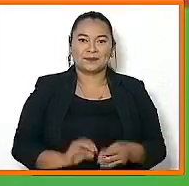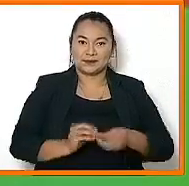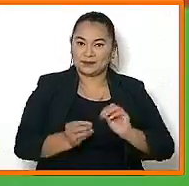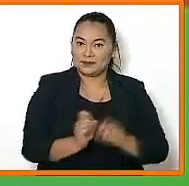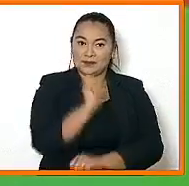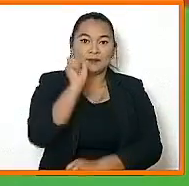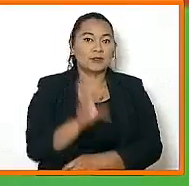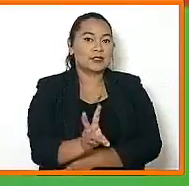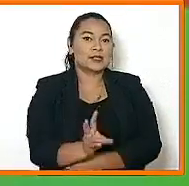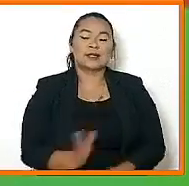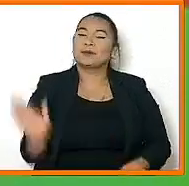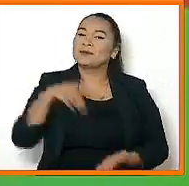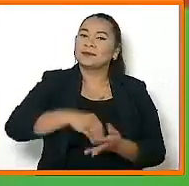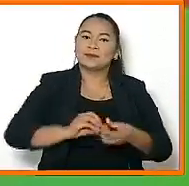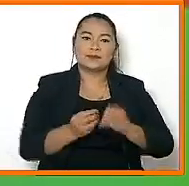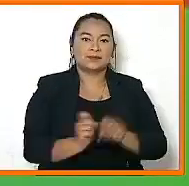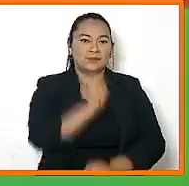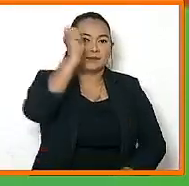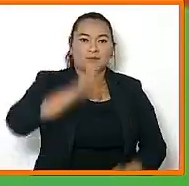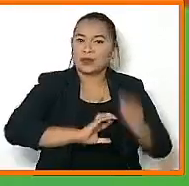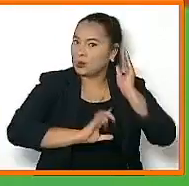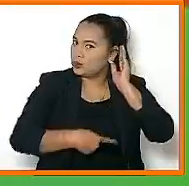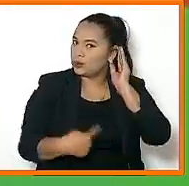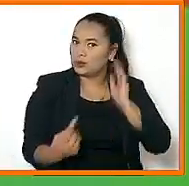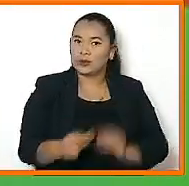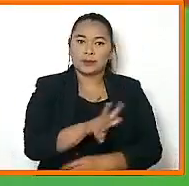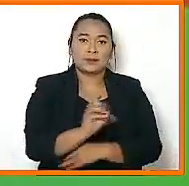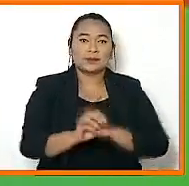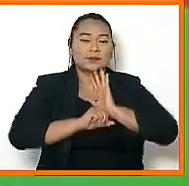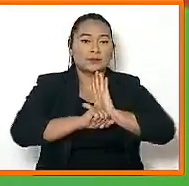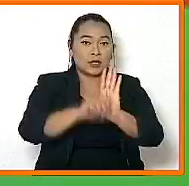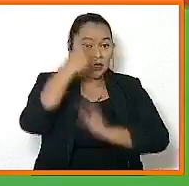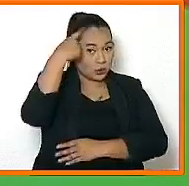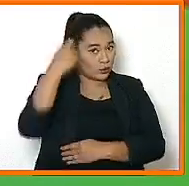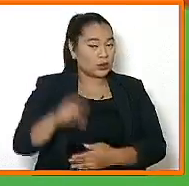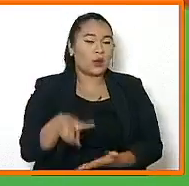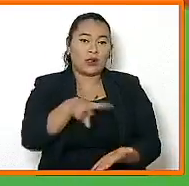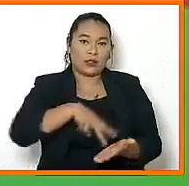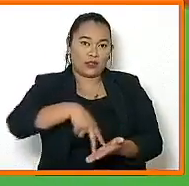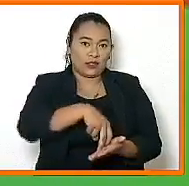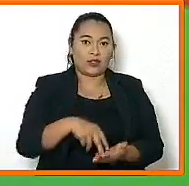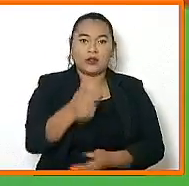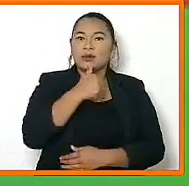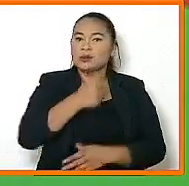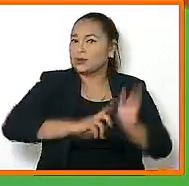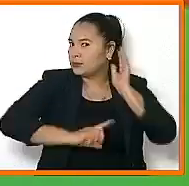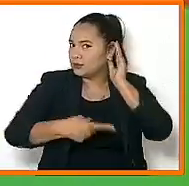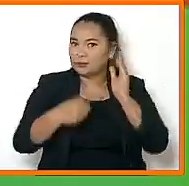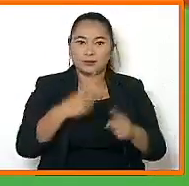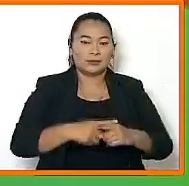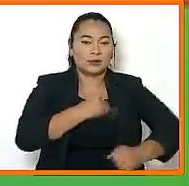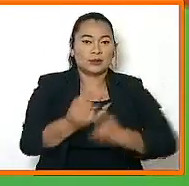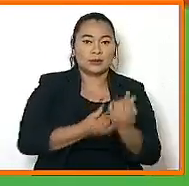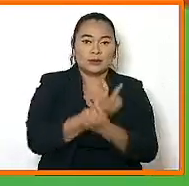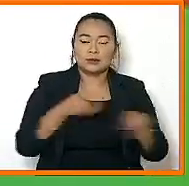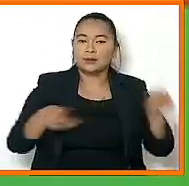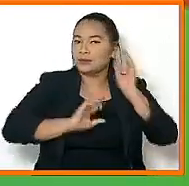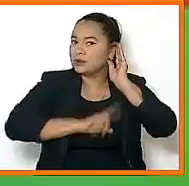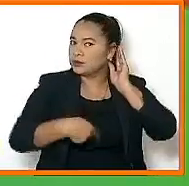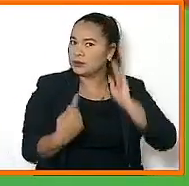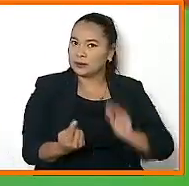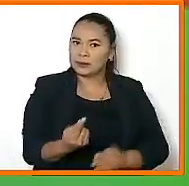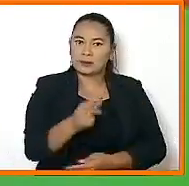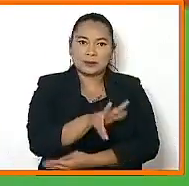este es el 7. Número favorecido para diario es el 30 con su símbolo de sueños bolo. Para Multi X jugada gratis y para más 1,